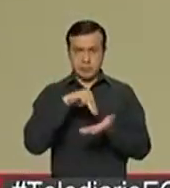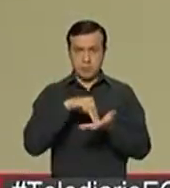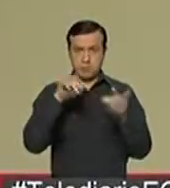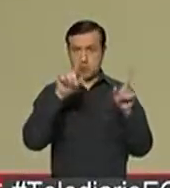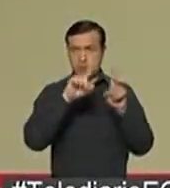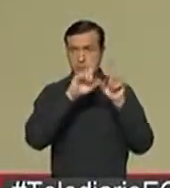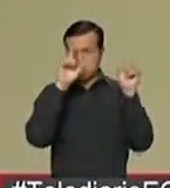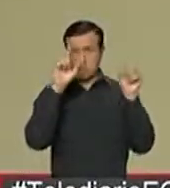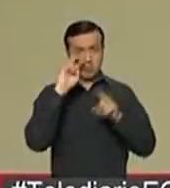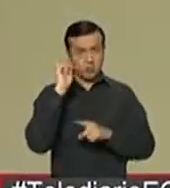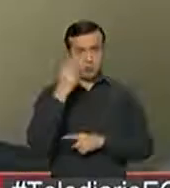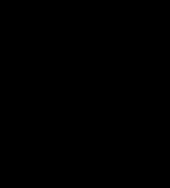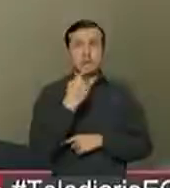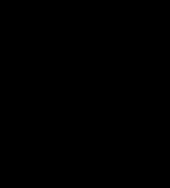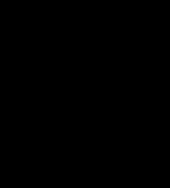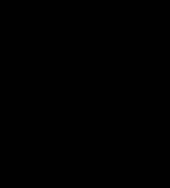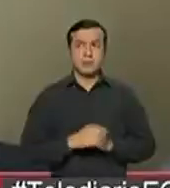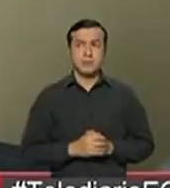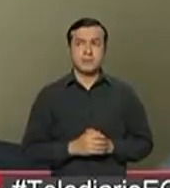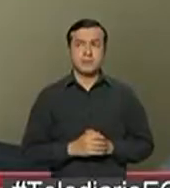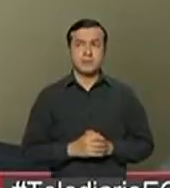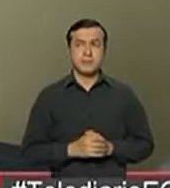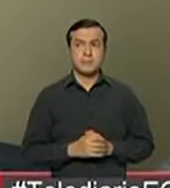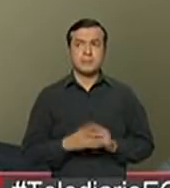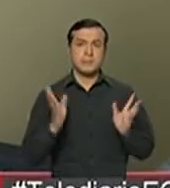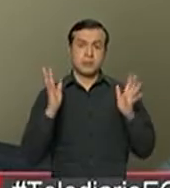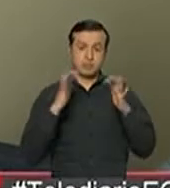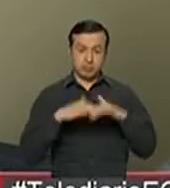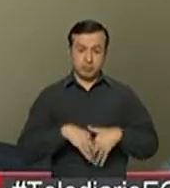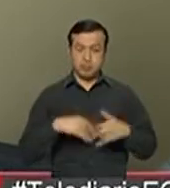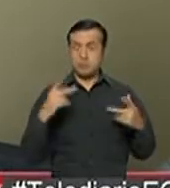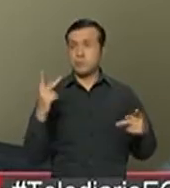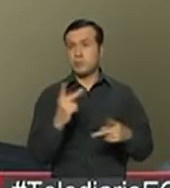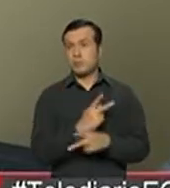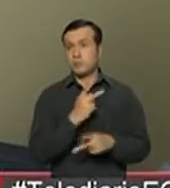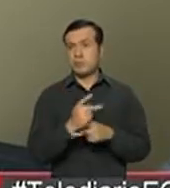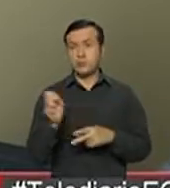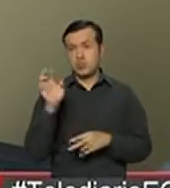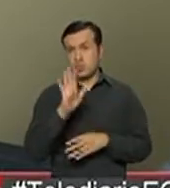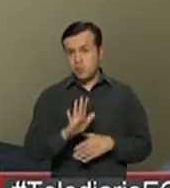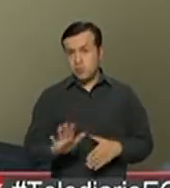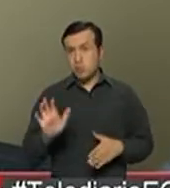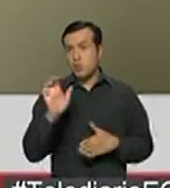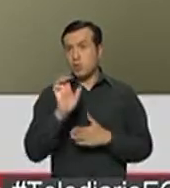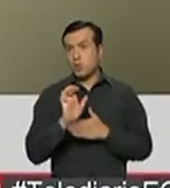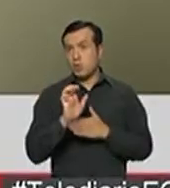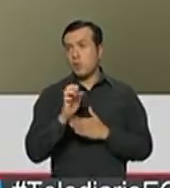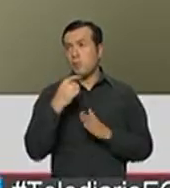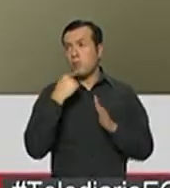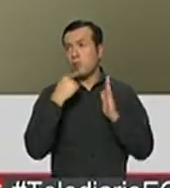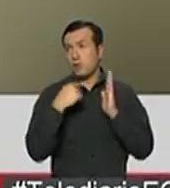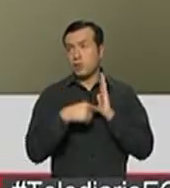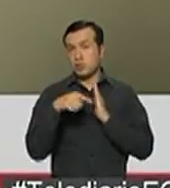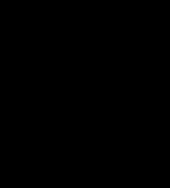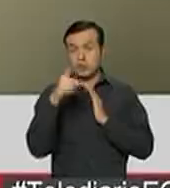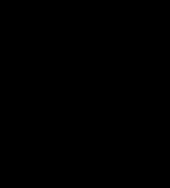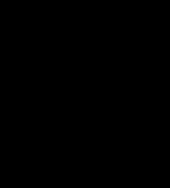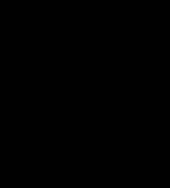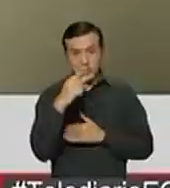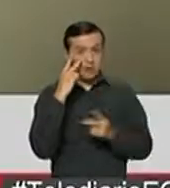turística y nos lo explica. Debacle realmente para el país, porque si usted toma en cuenta los